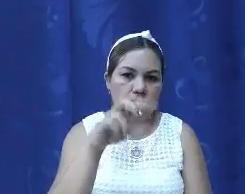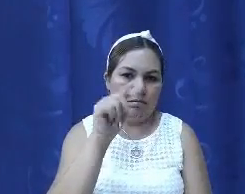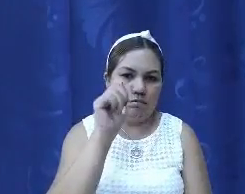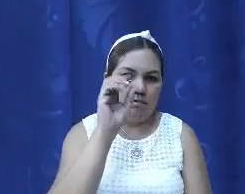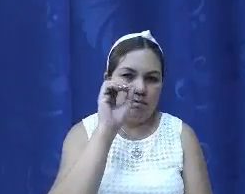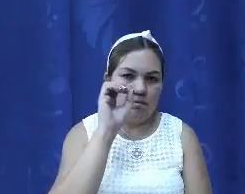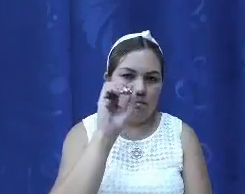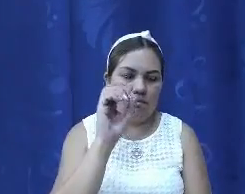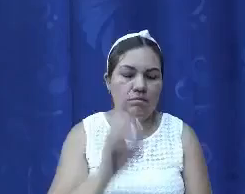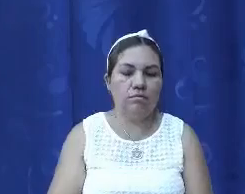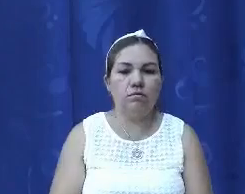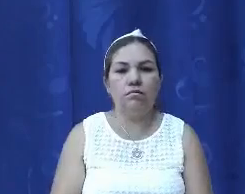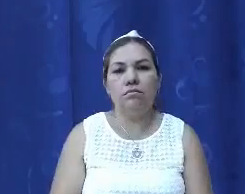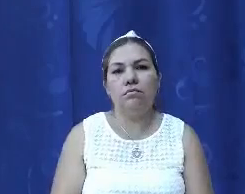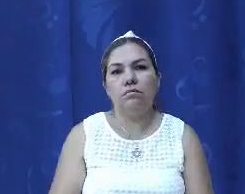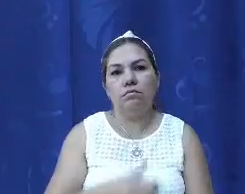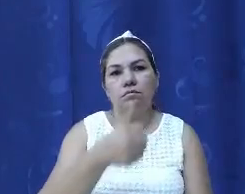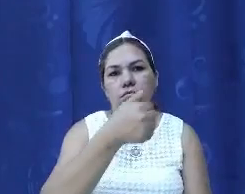versículo